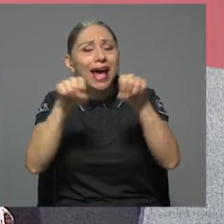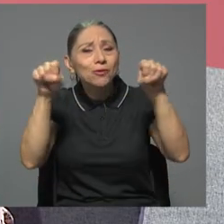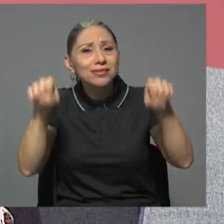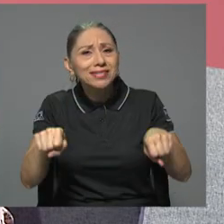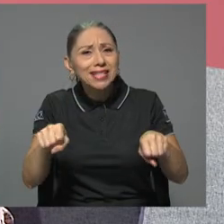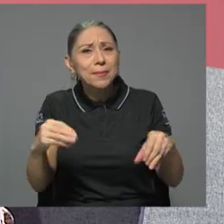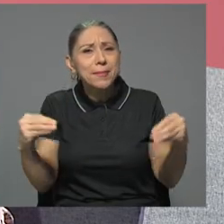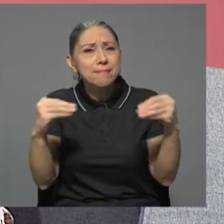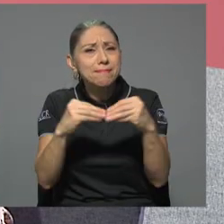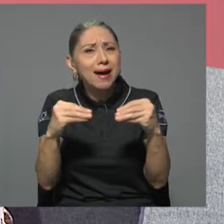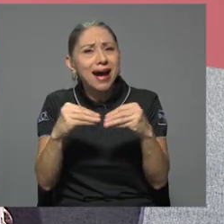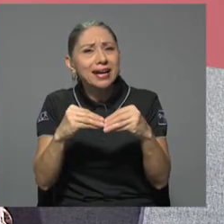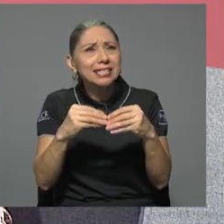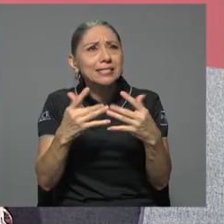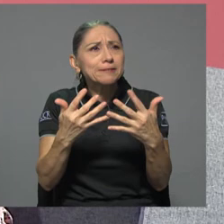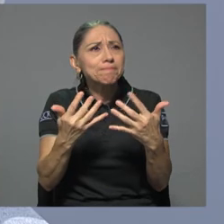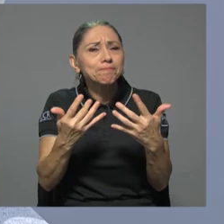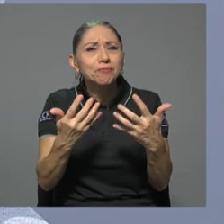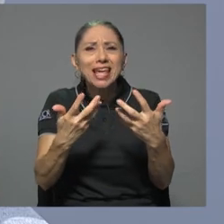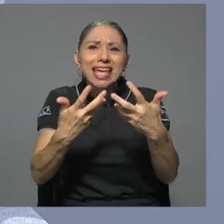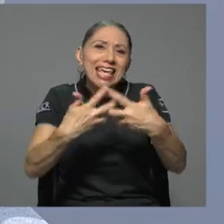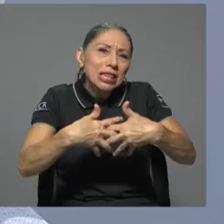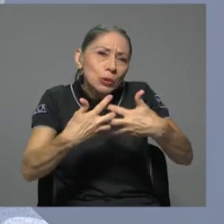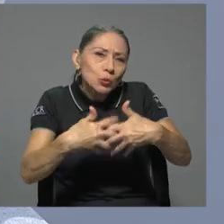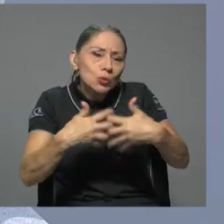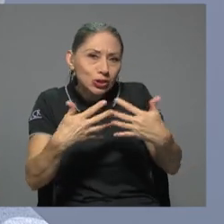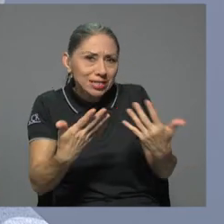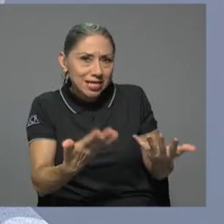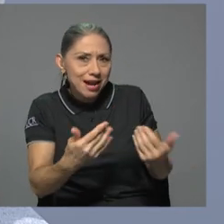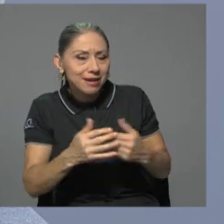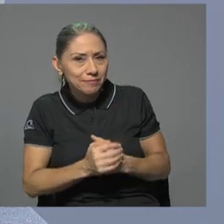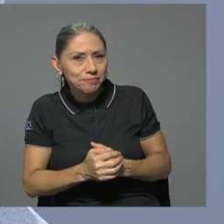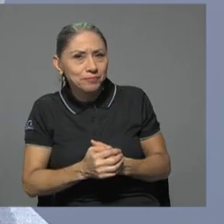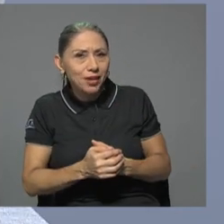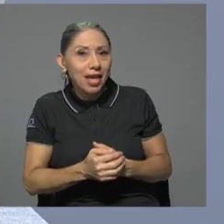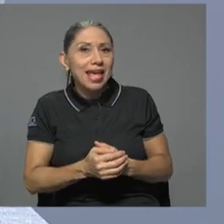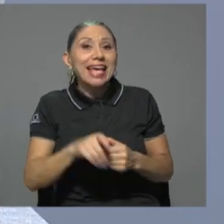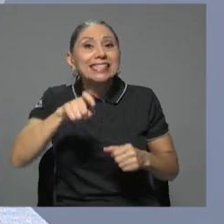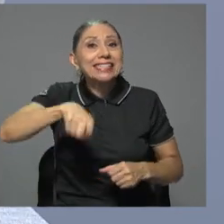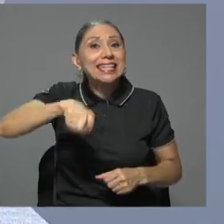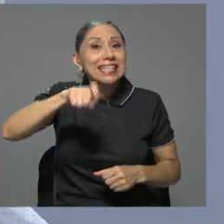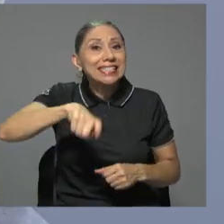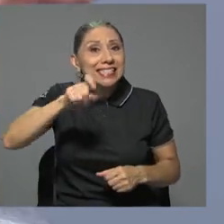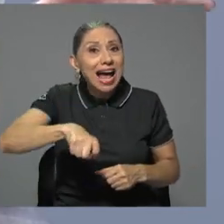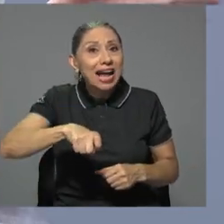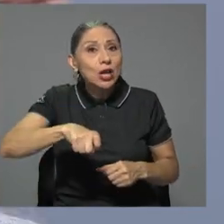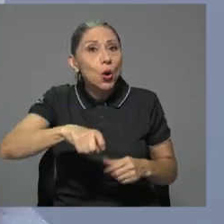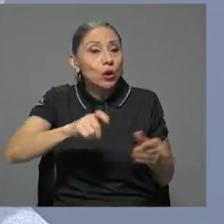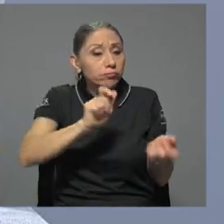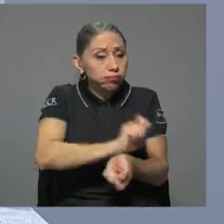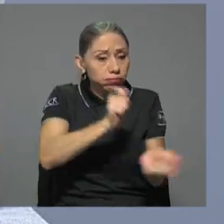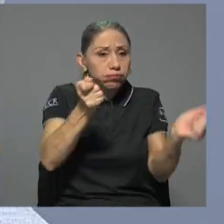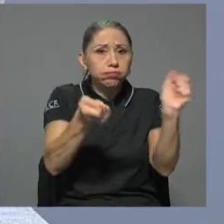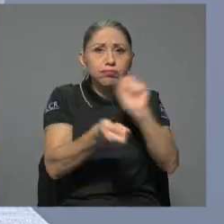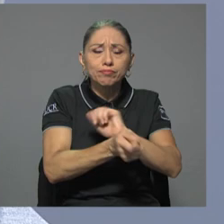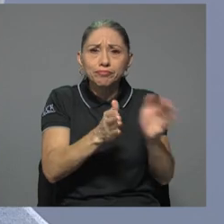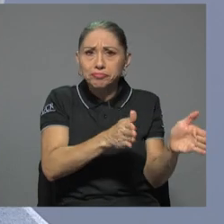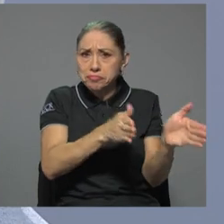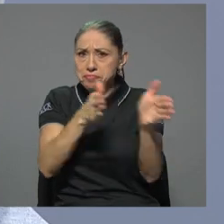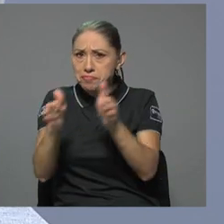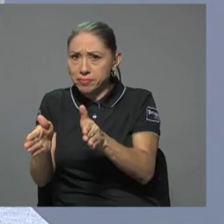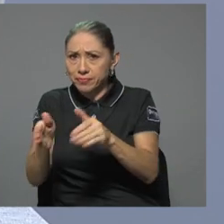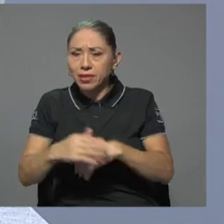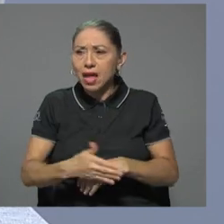tipo industrial por decirlo de alguna manera y es necesario ir hacia otra cosa cuando cuando a